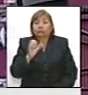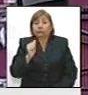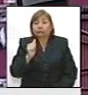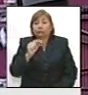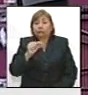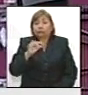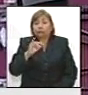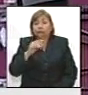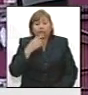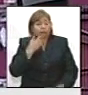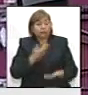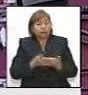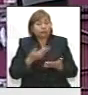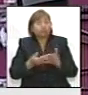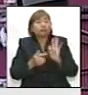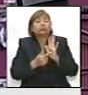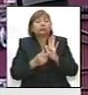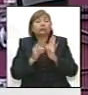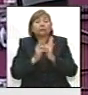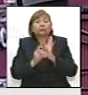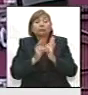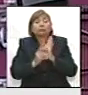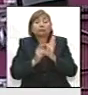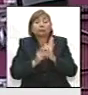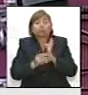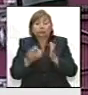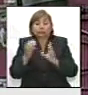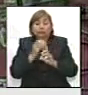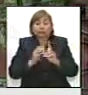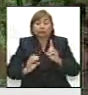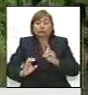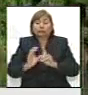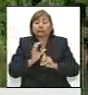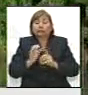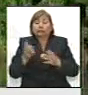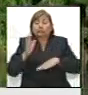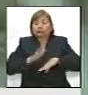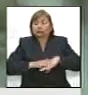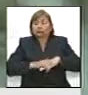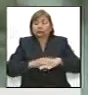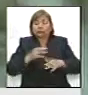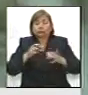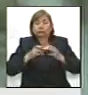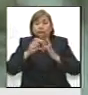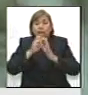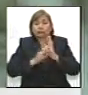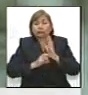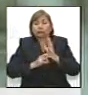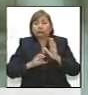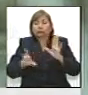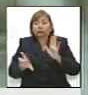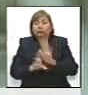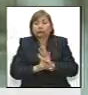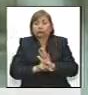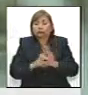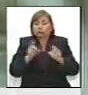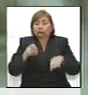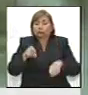acordó adherirse al texto del dictamen de la Comisión de Cultura relacionada con el proyecto de ley que declara de necesidad